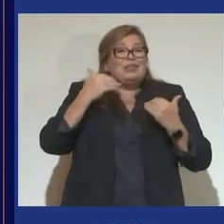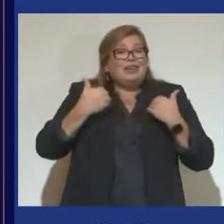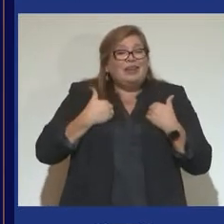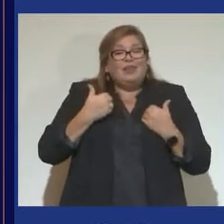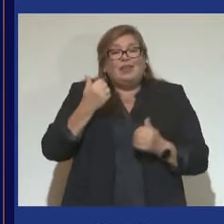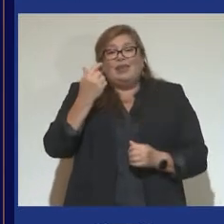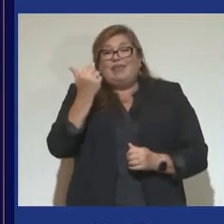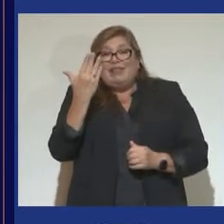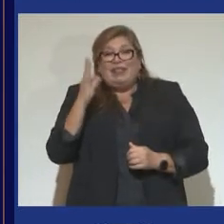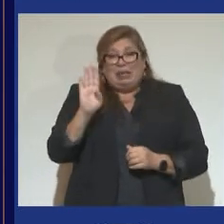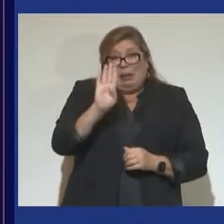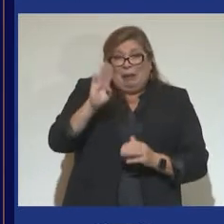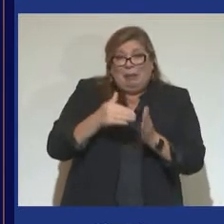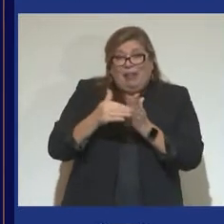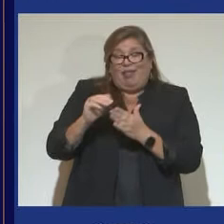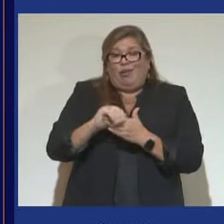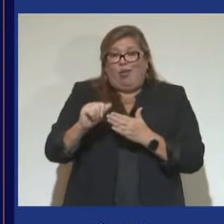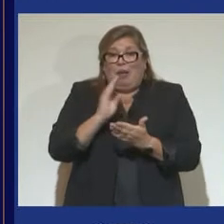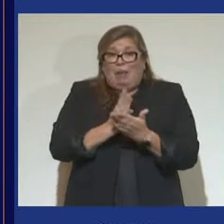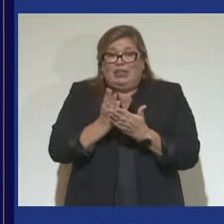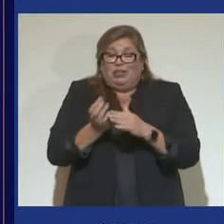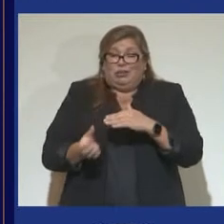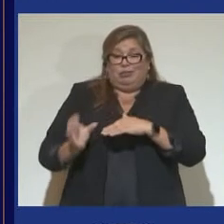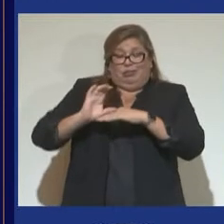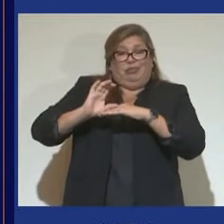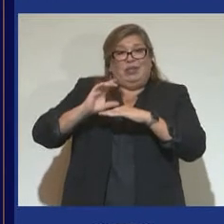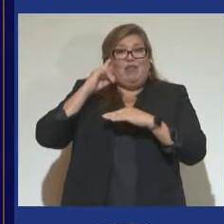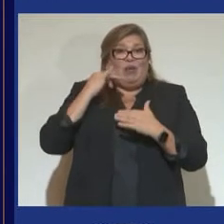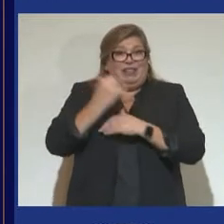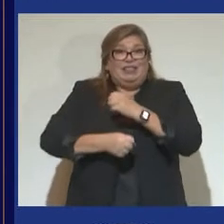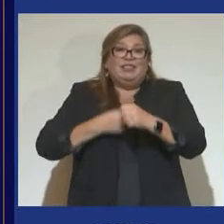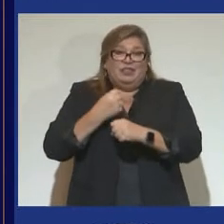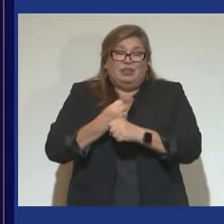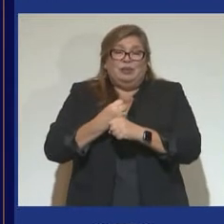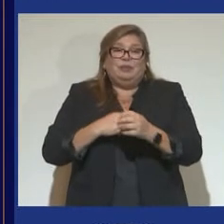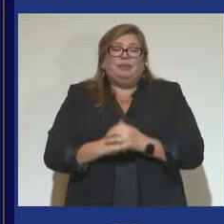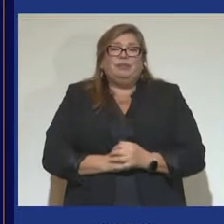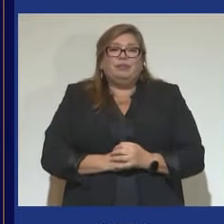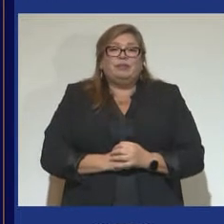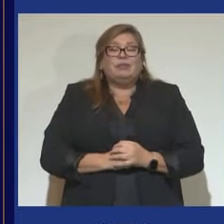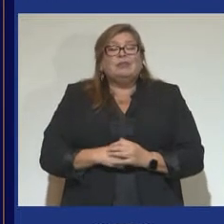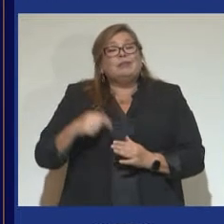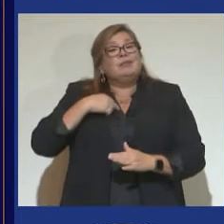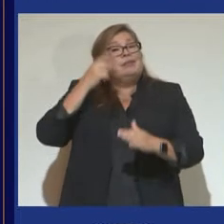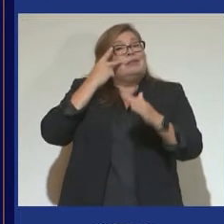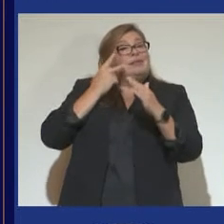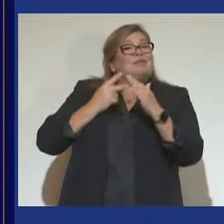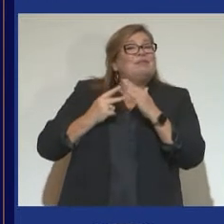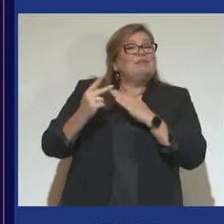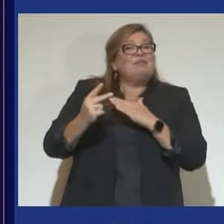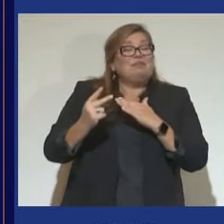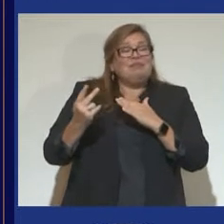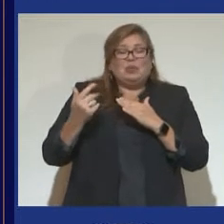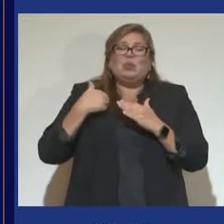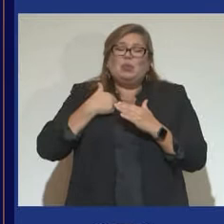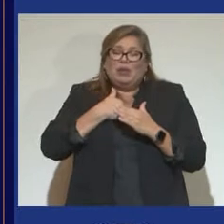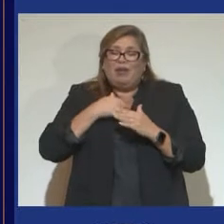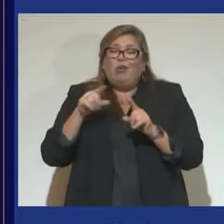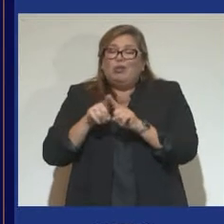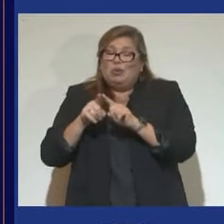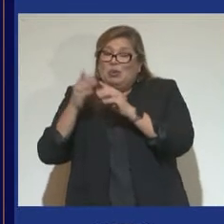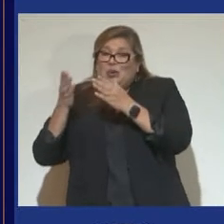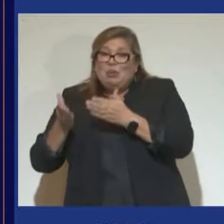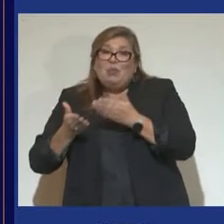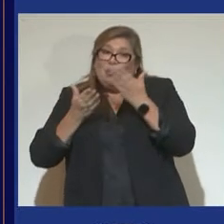los presupuestos el superávit será de 5 en 15 mil millones de dólares proyectamos lo más importante aún es que estamos